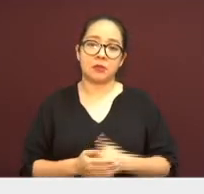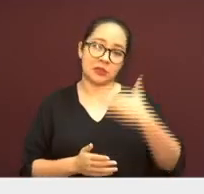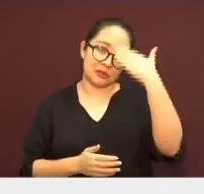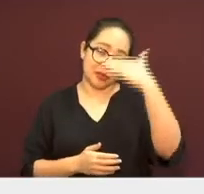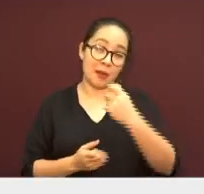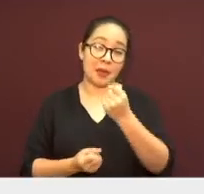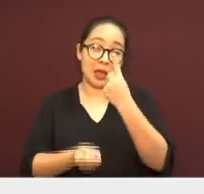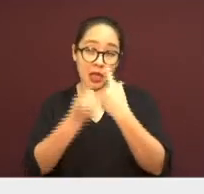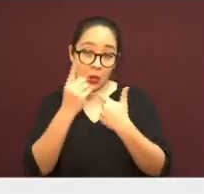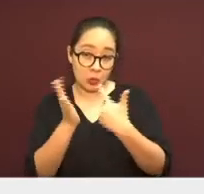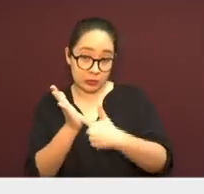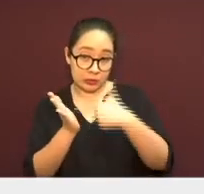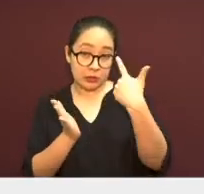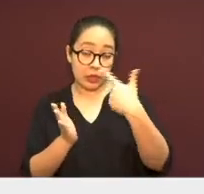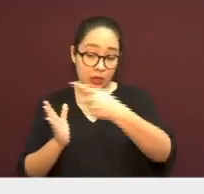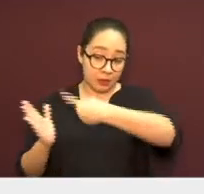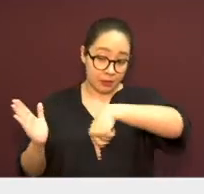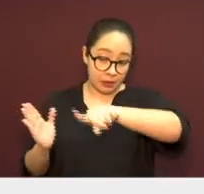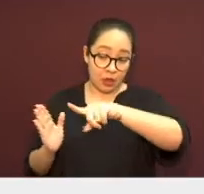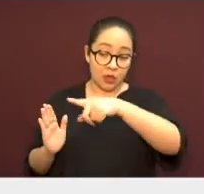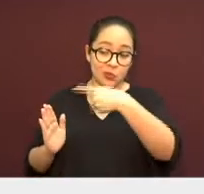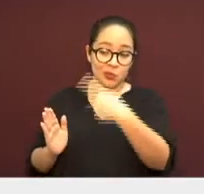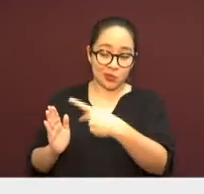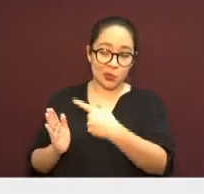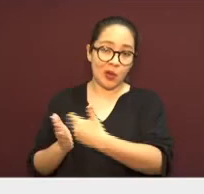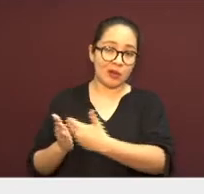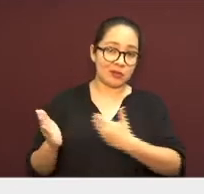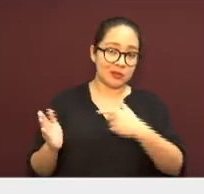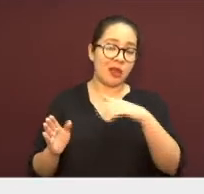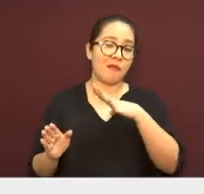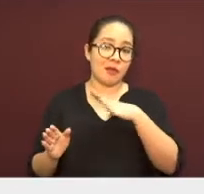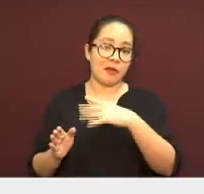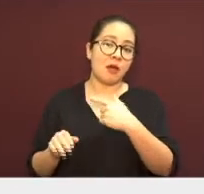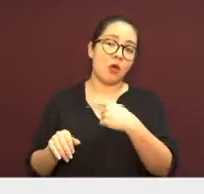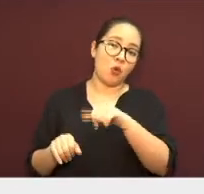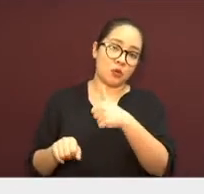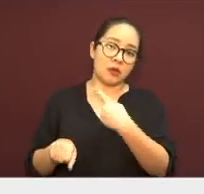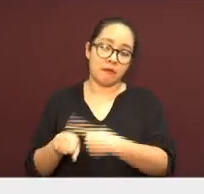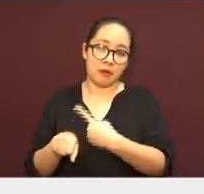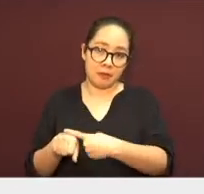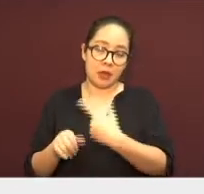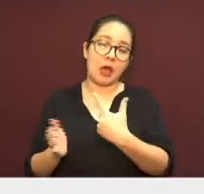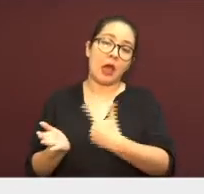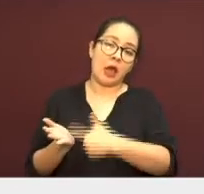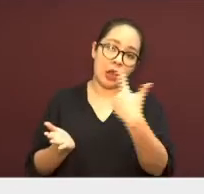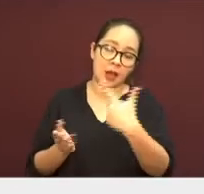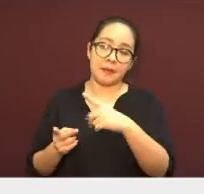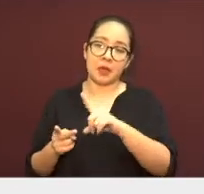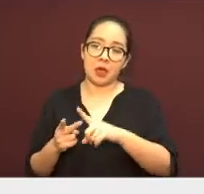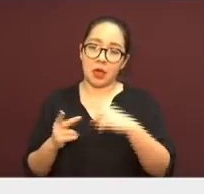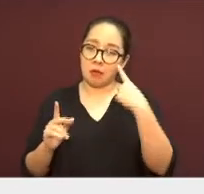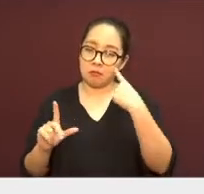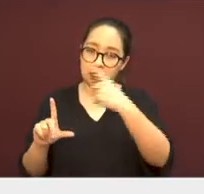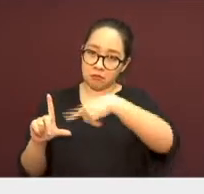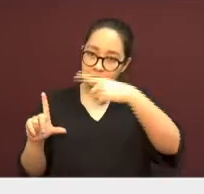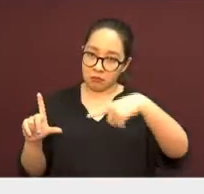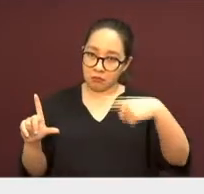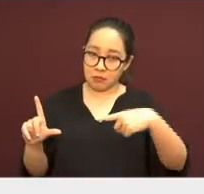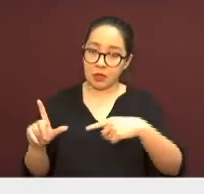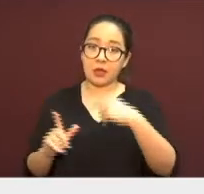dado que en su mayoría padecían una o más enfermedades crónicas como se observa en la lámina